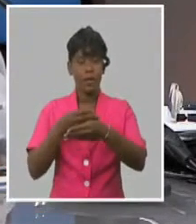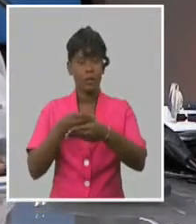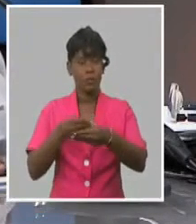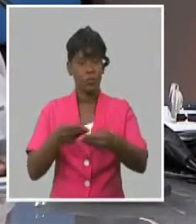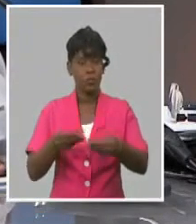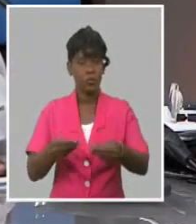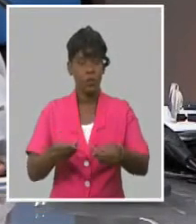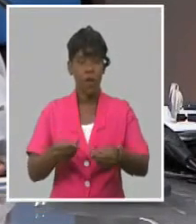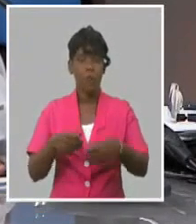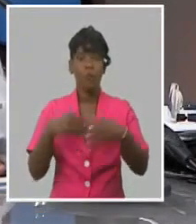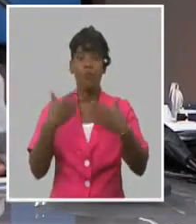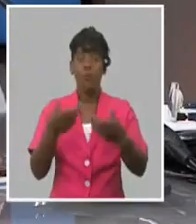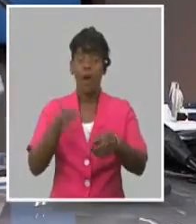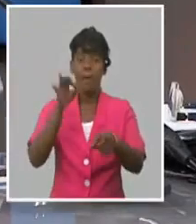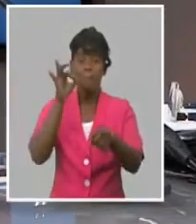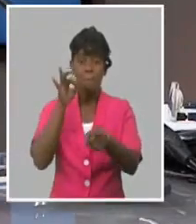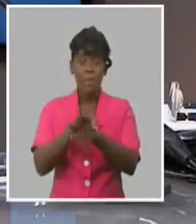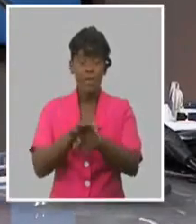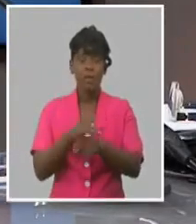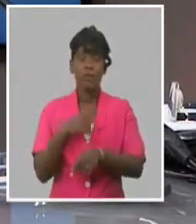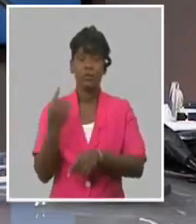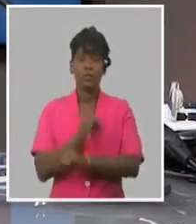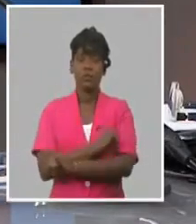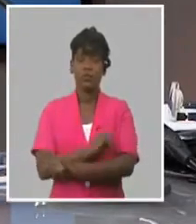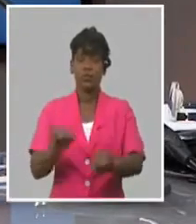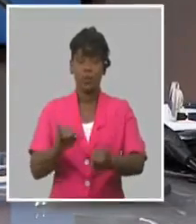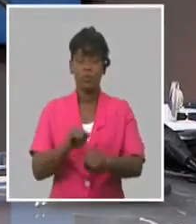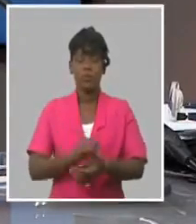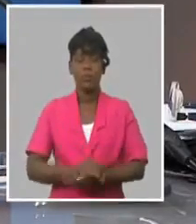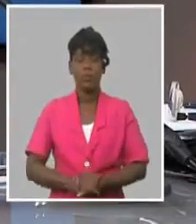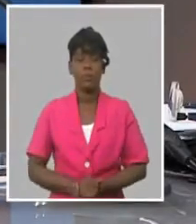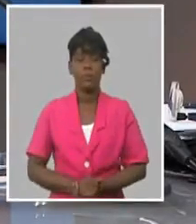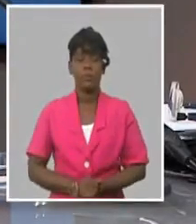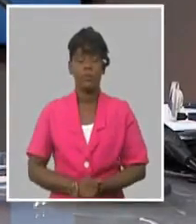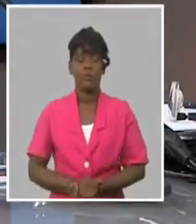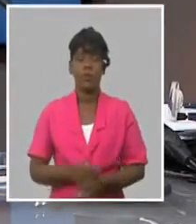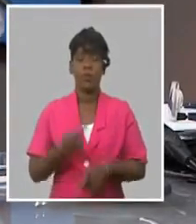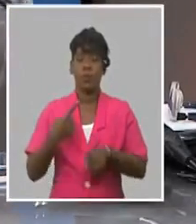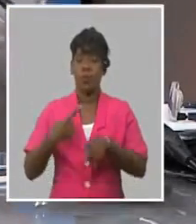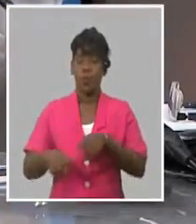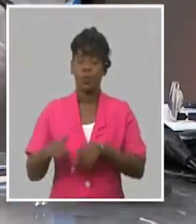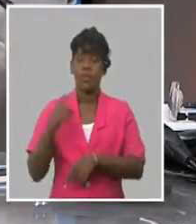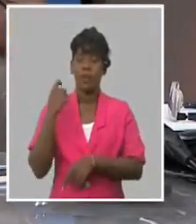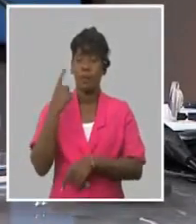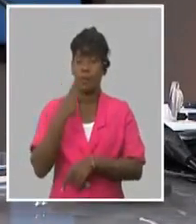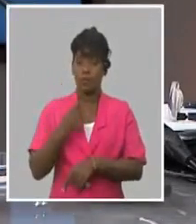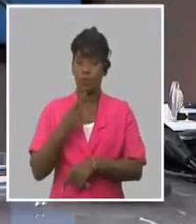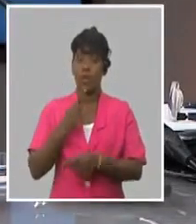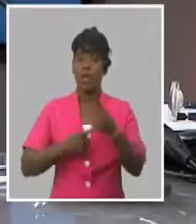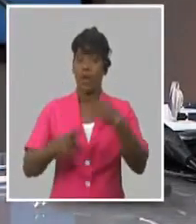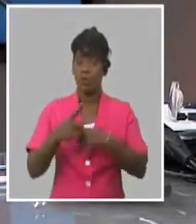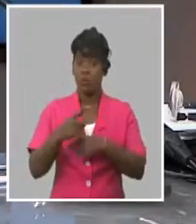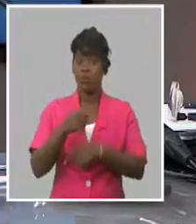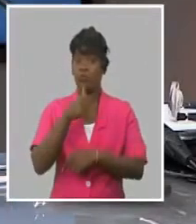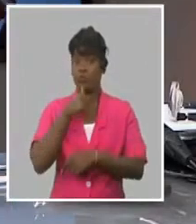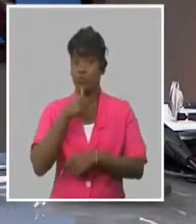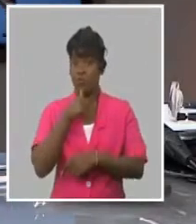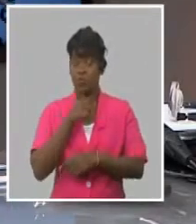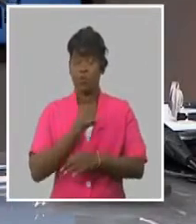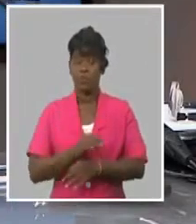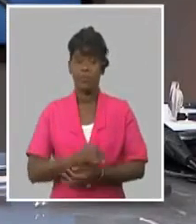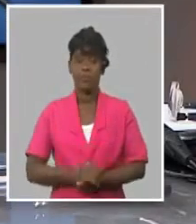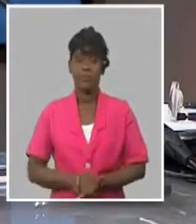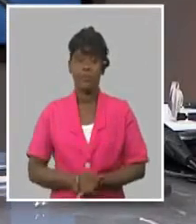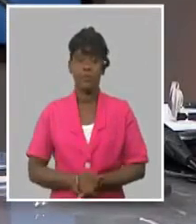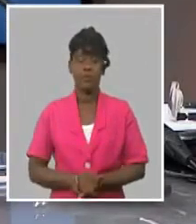un tipo de cambio. Otra de las preguntas que nos pudiéramos hacer en algún momento, para la cual pudiéramos coger solo una mesa redonda, es